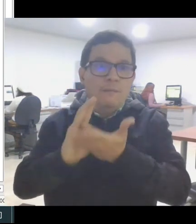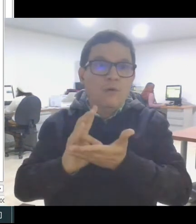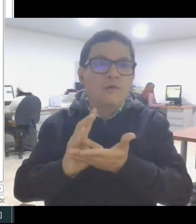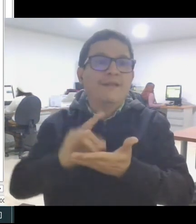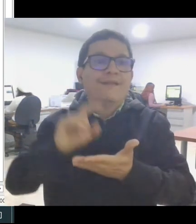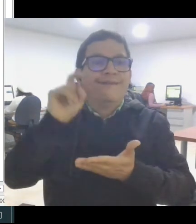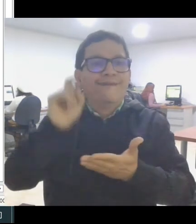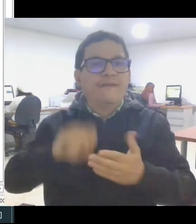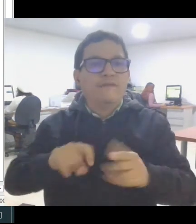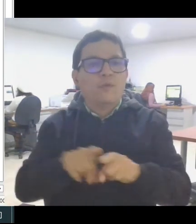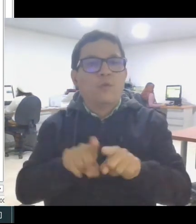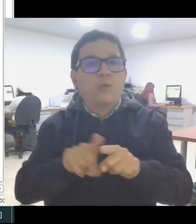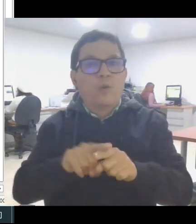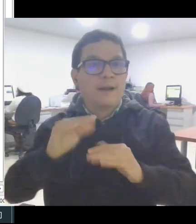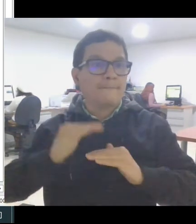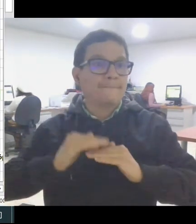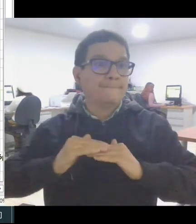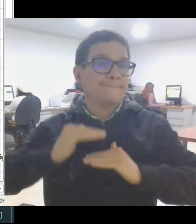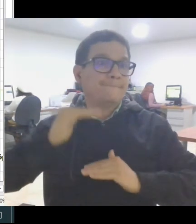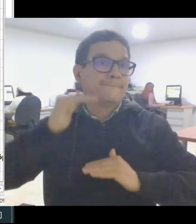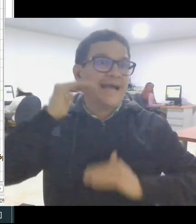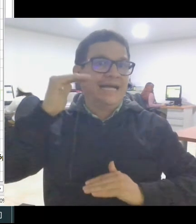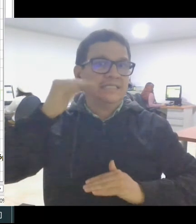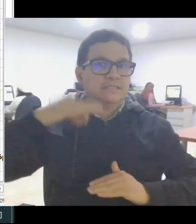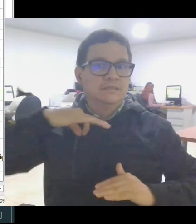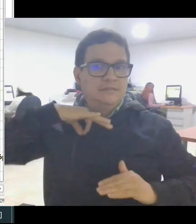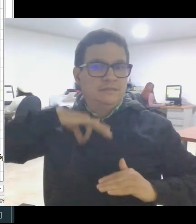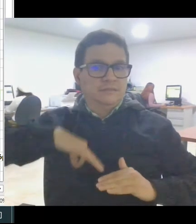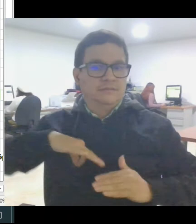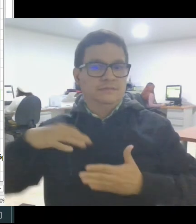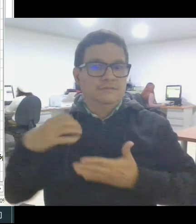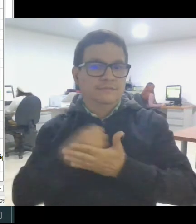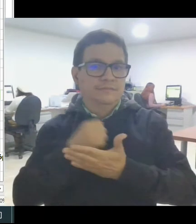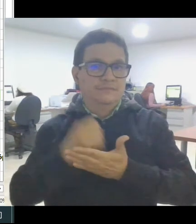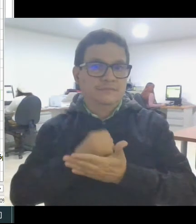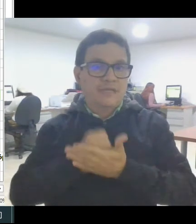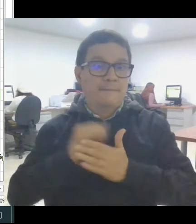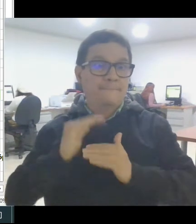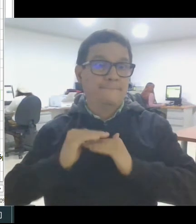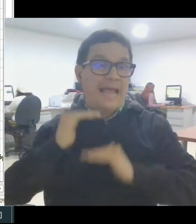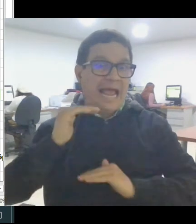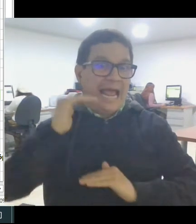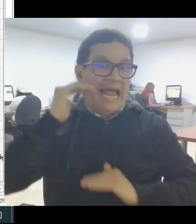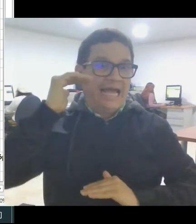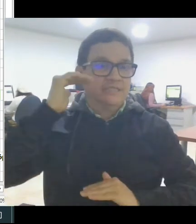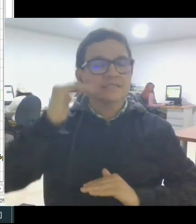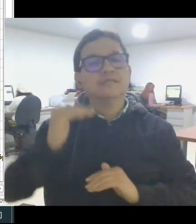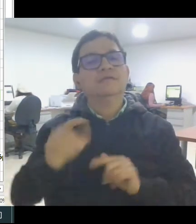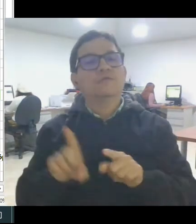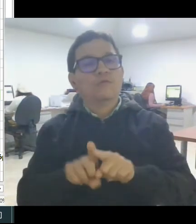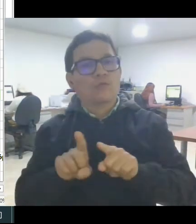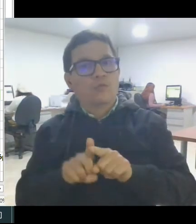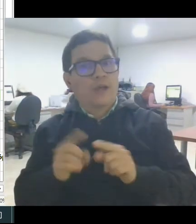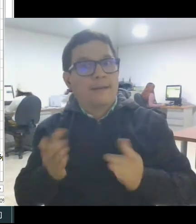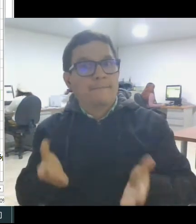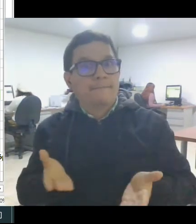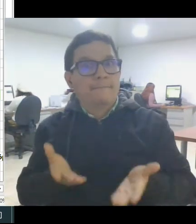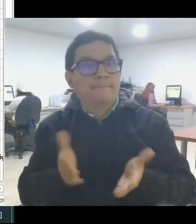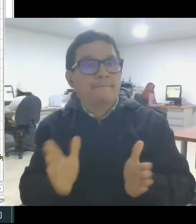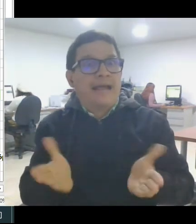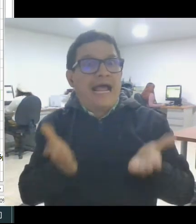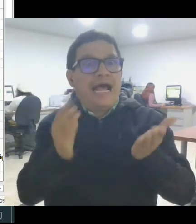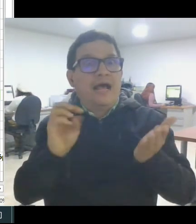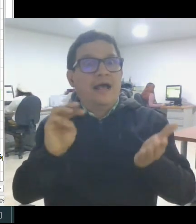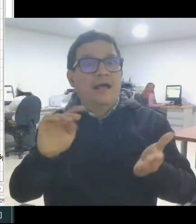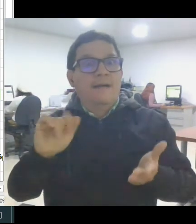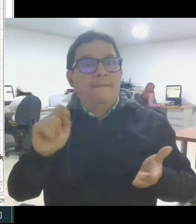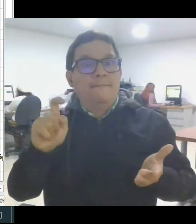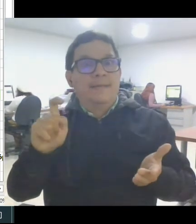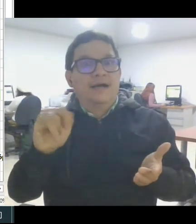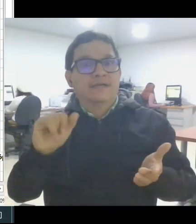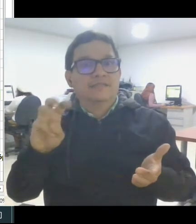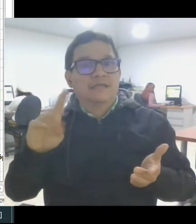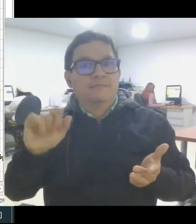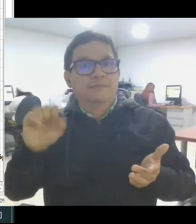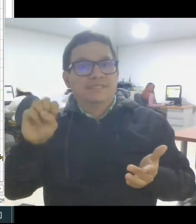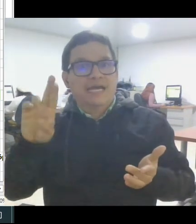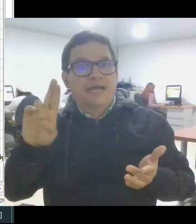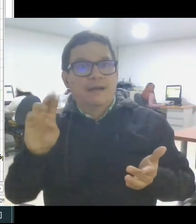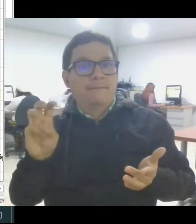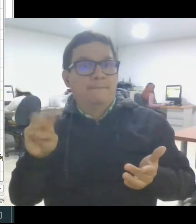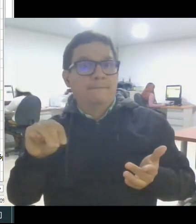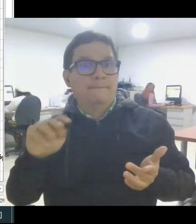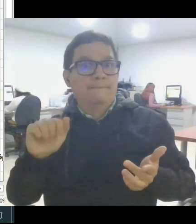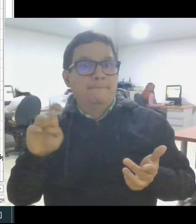debo maximizar la utilidad, quiere decir que voy a maximizar, por eso la condición de optimidad es